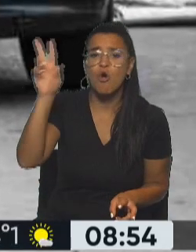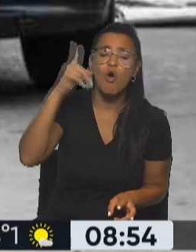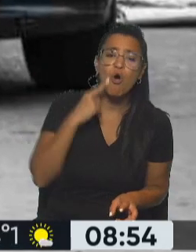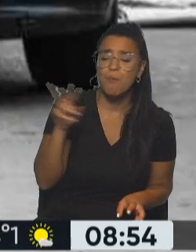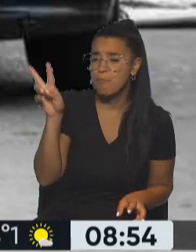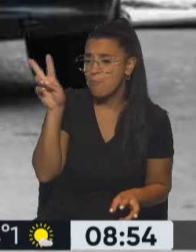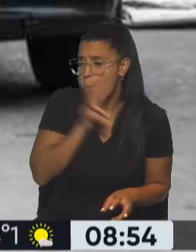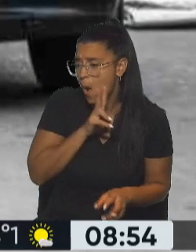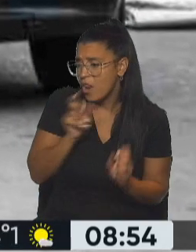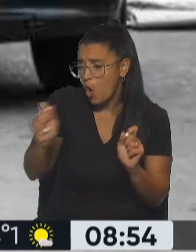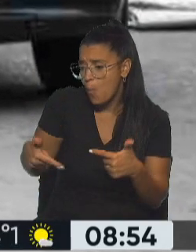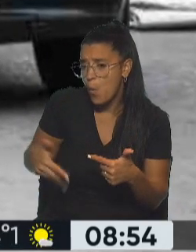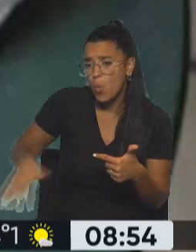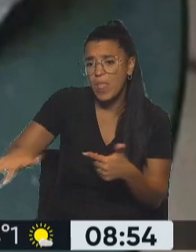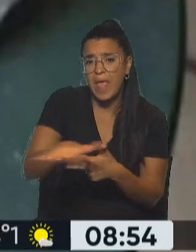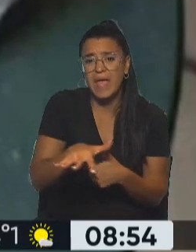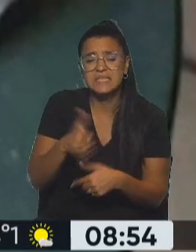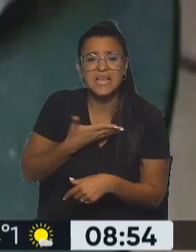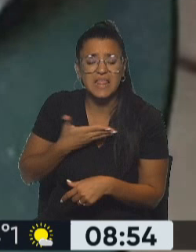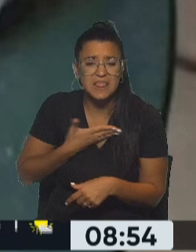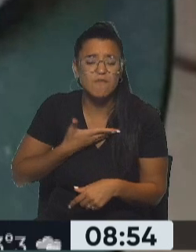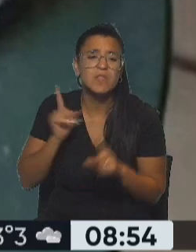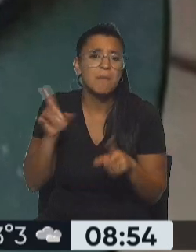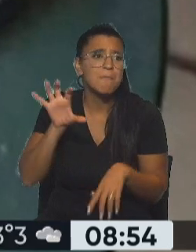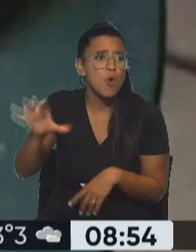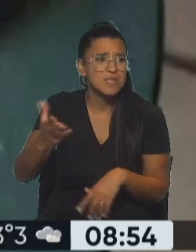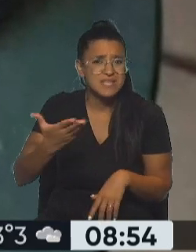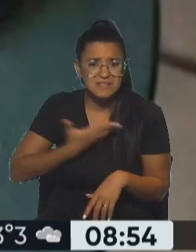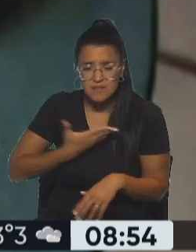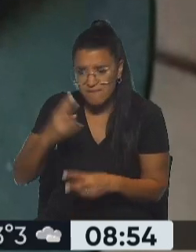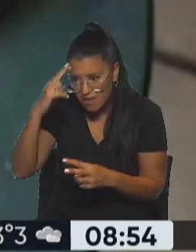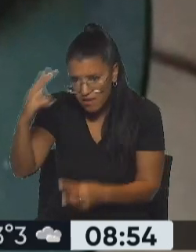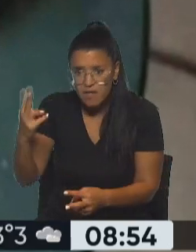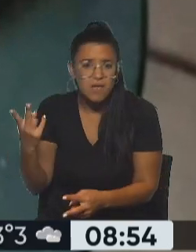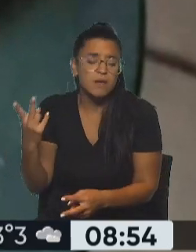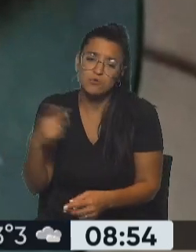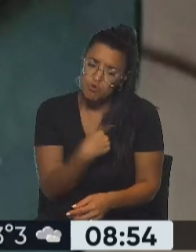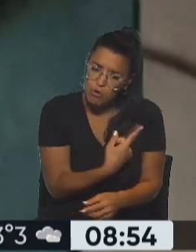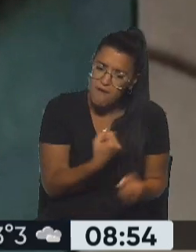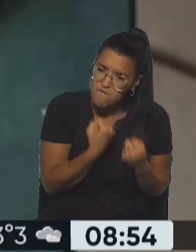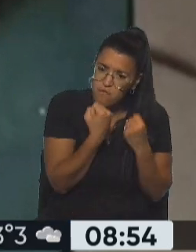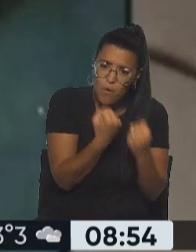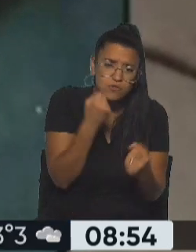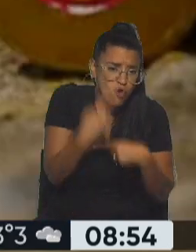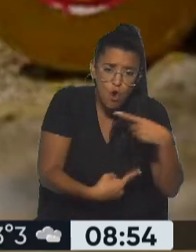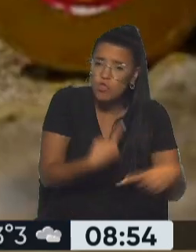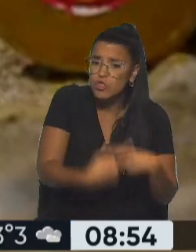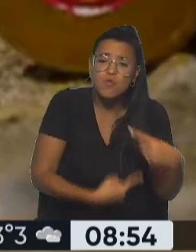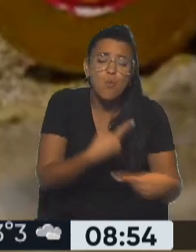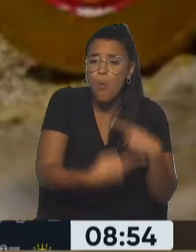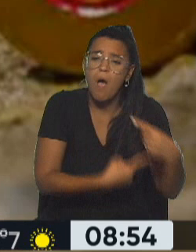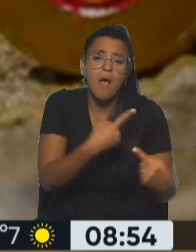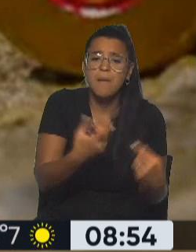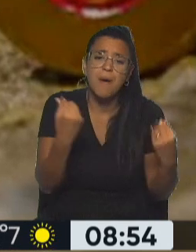común de Santa Fe, por el pueblo de Santa Fe y por la provincia de Santa Fe, seguiremos haciendo el enorme esfuerzo que estamos haciendo para